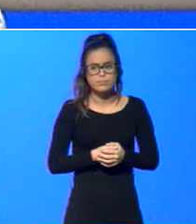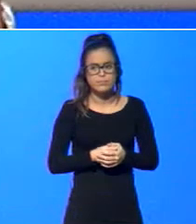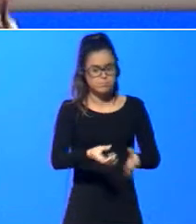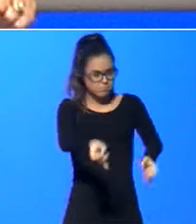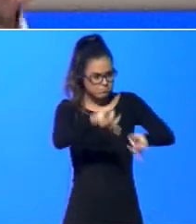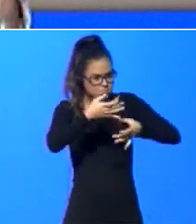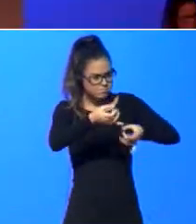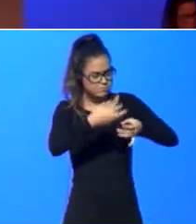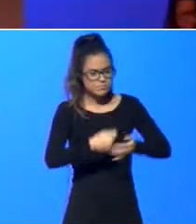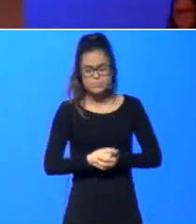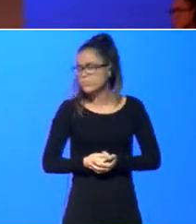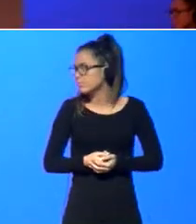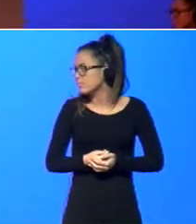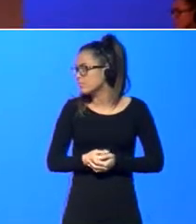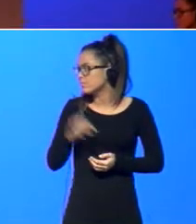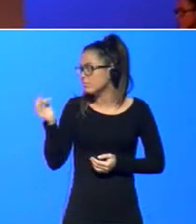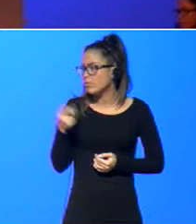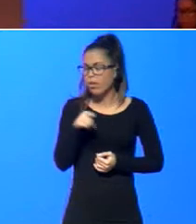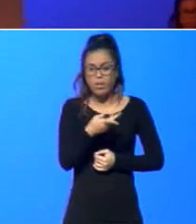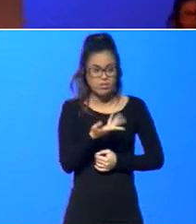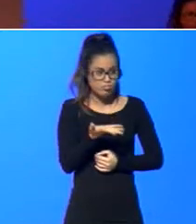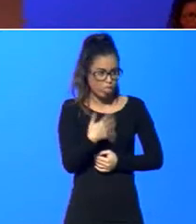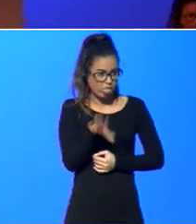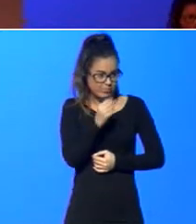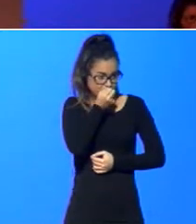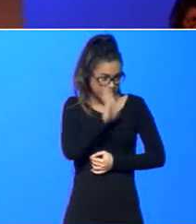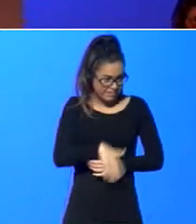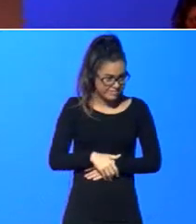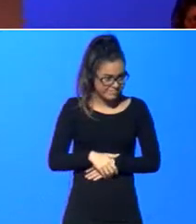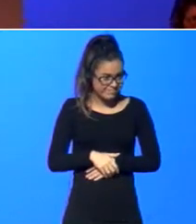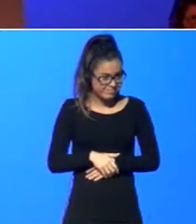venga. Hau lertzea ondo. Osea, guztion